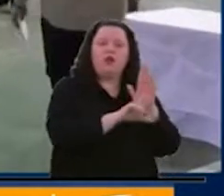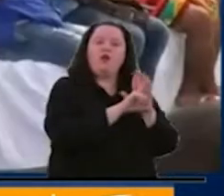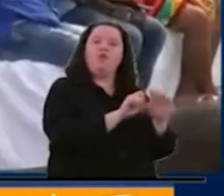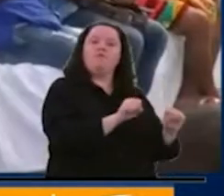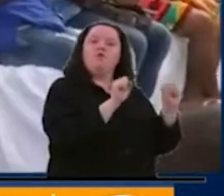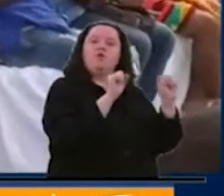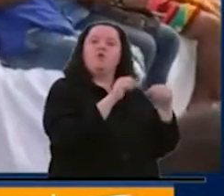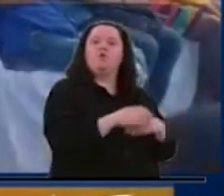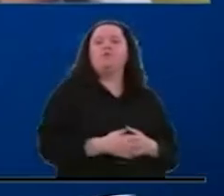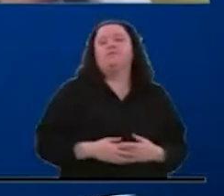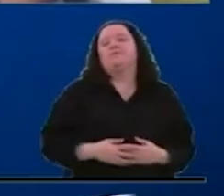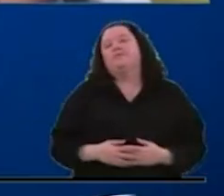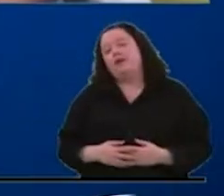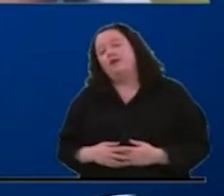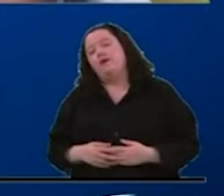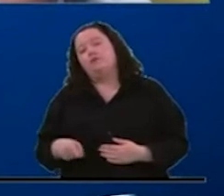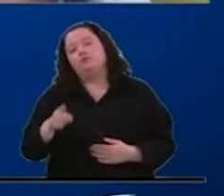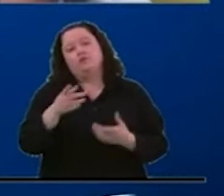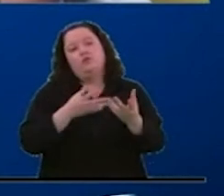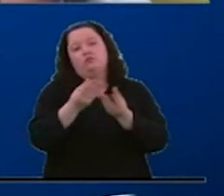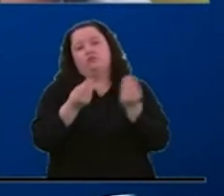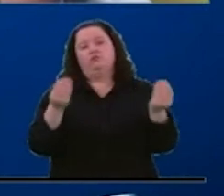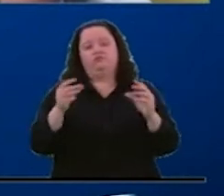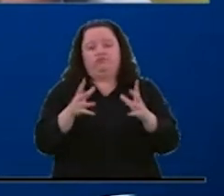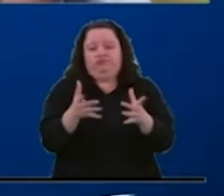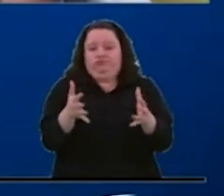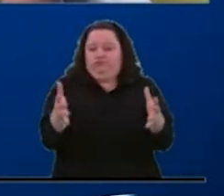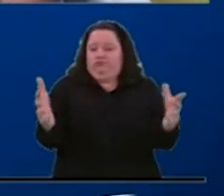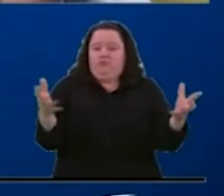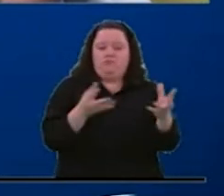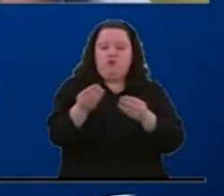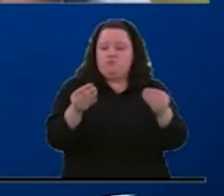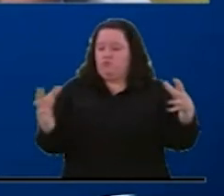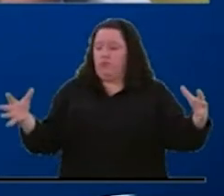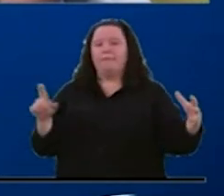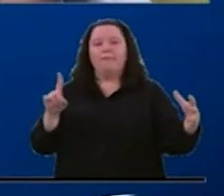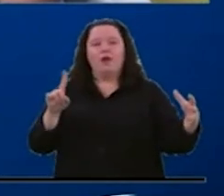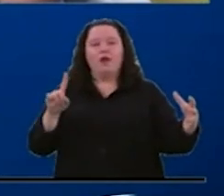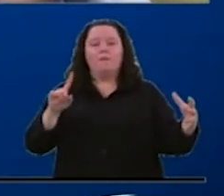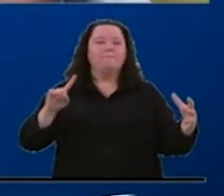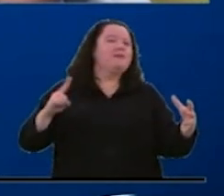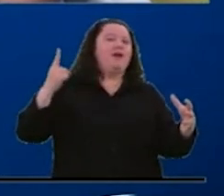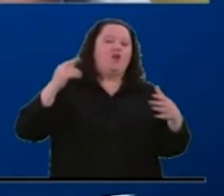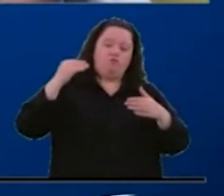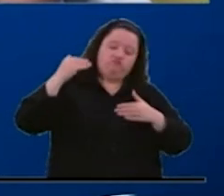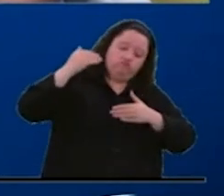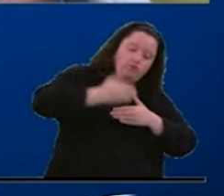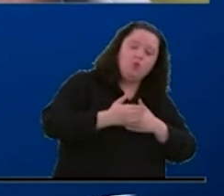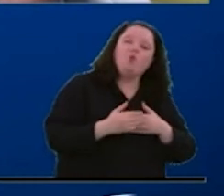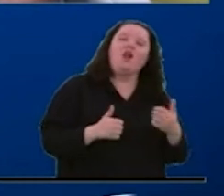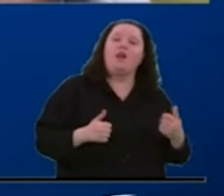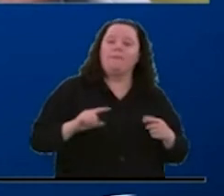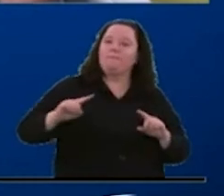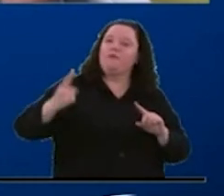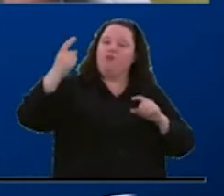ley. Claro, usted habla de una población universo, pero ¿cuál va a ser ese primer paso? La